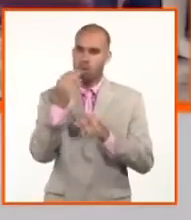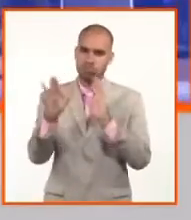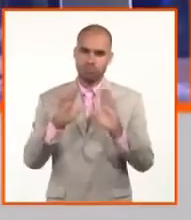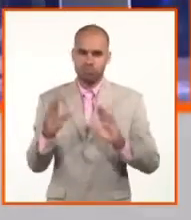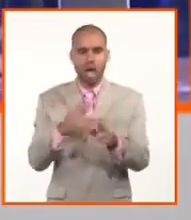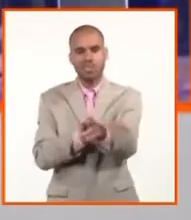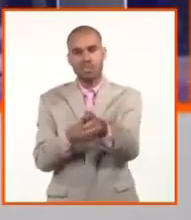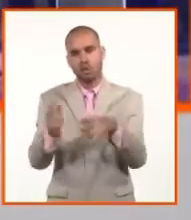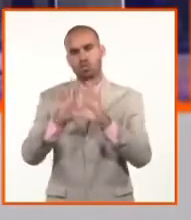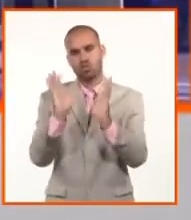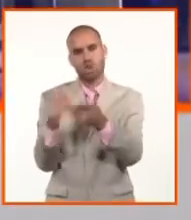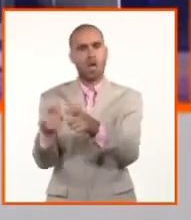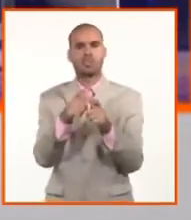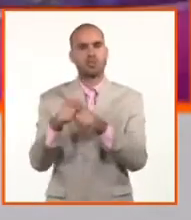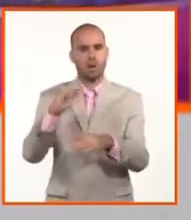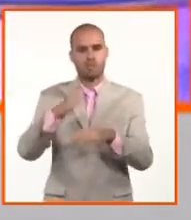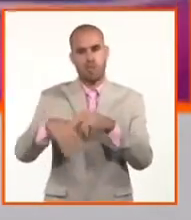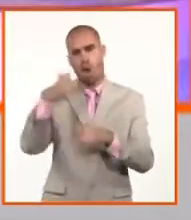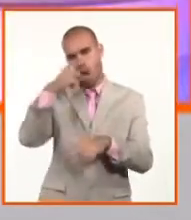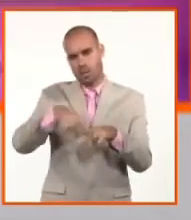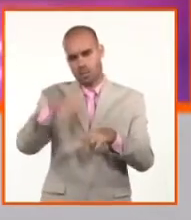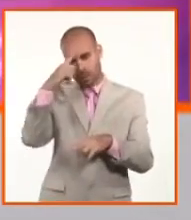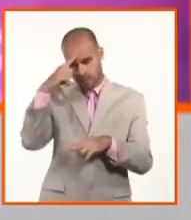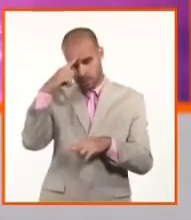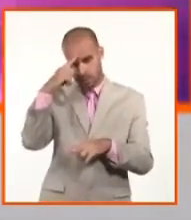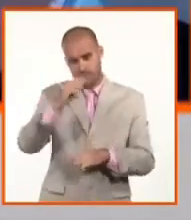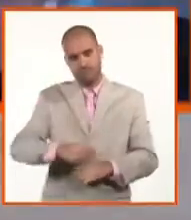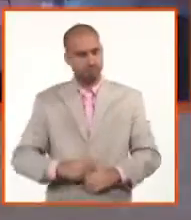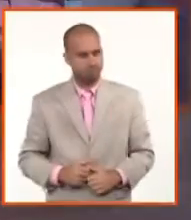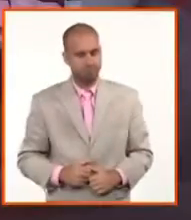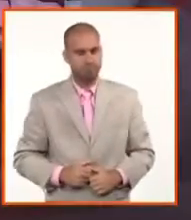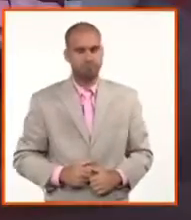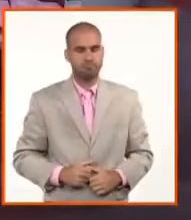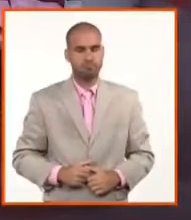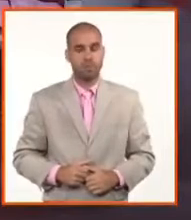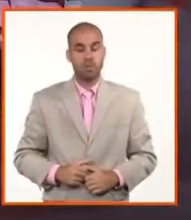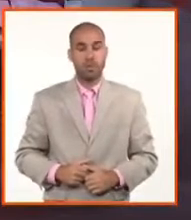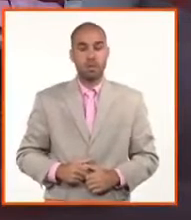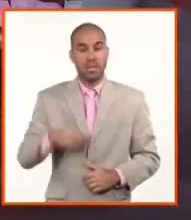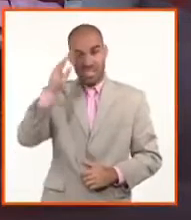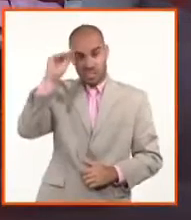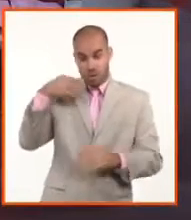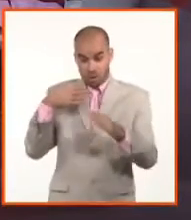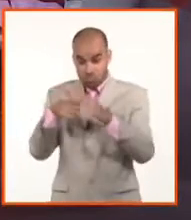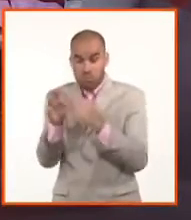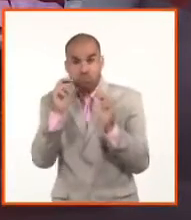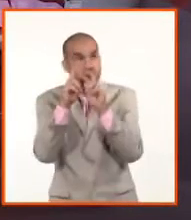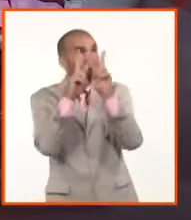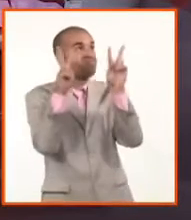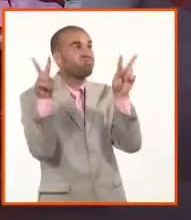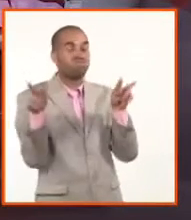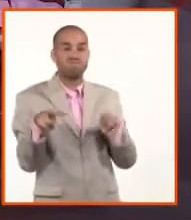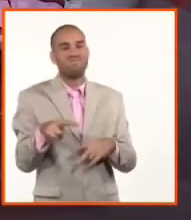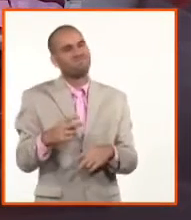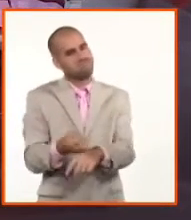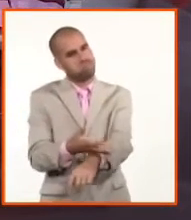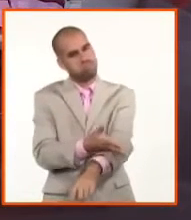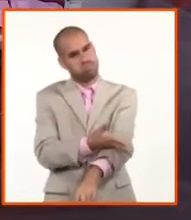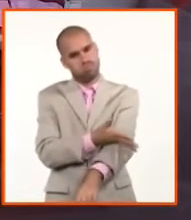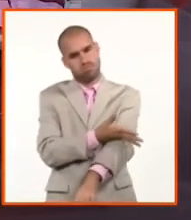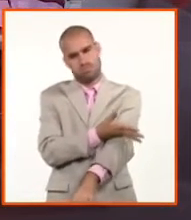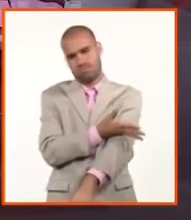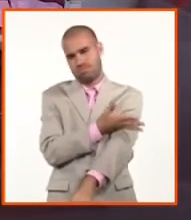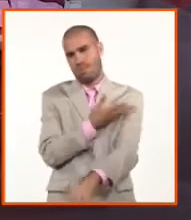y cubanos, que es la Casa Museo Hermanos Saiz. Yo creo que entrar a la casa hoy emociona muchísimo los que hemos tenido la posibilidad